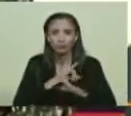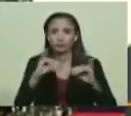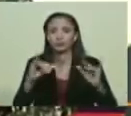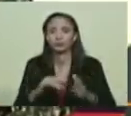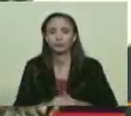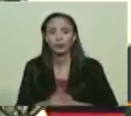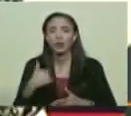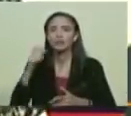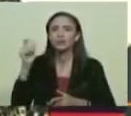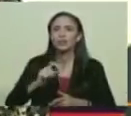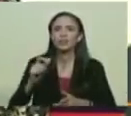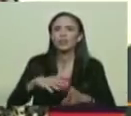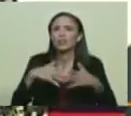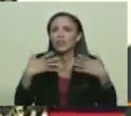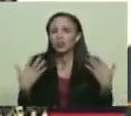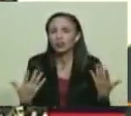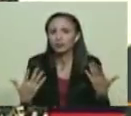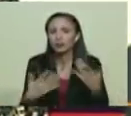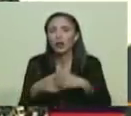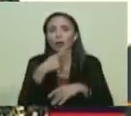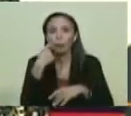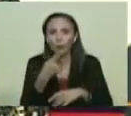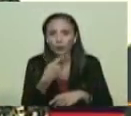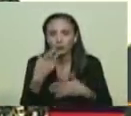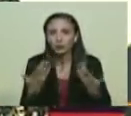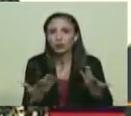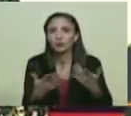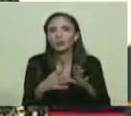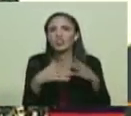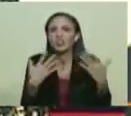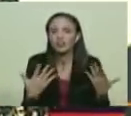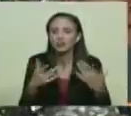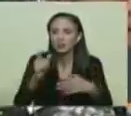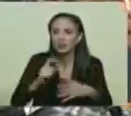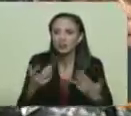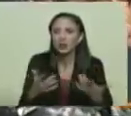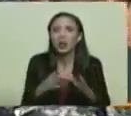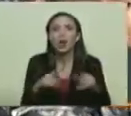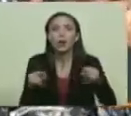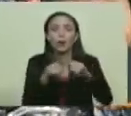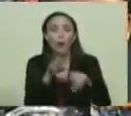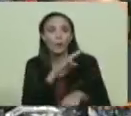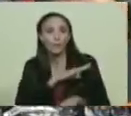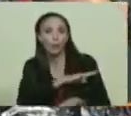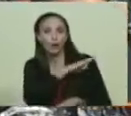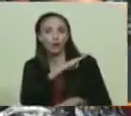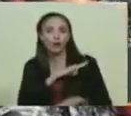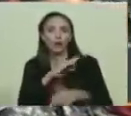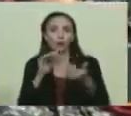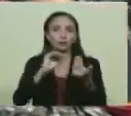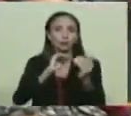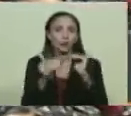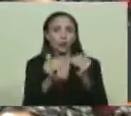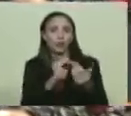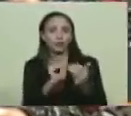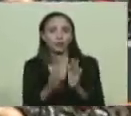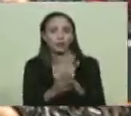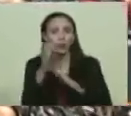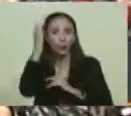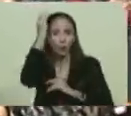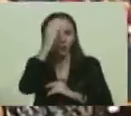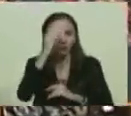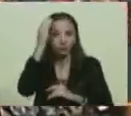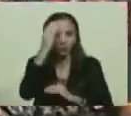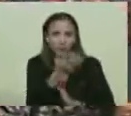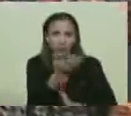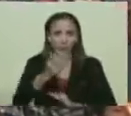eso necesitamos una Policía Nacional con una alta moral, con una alta convicción